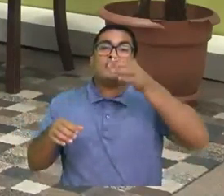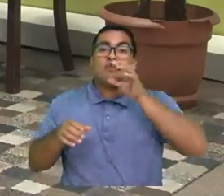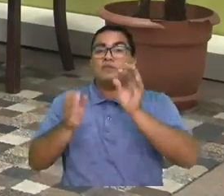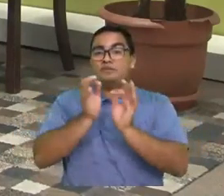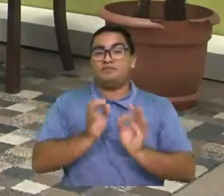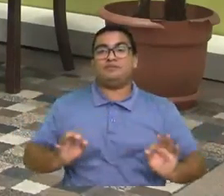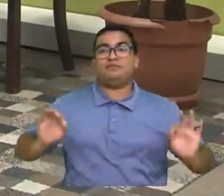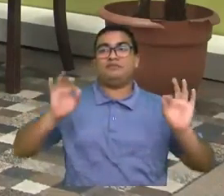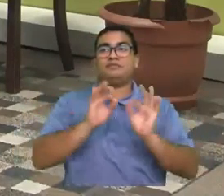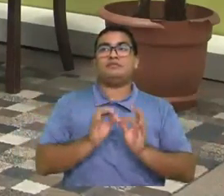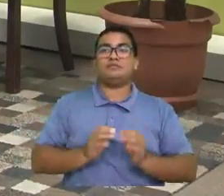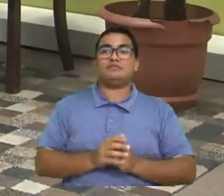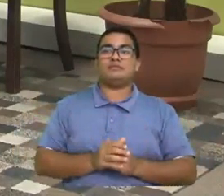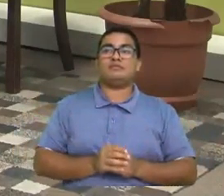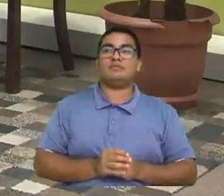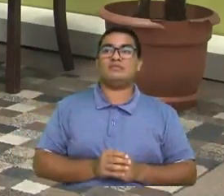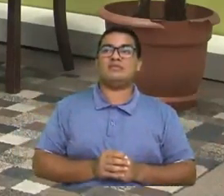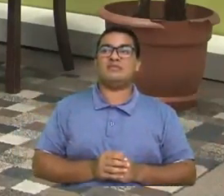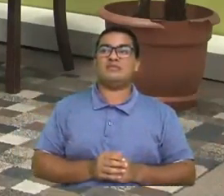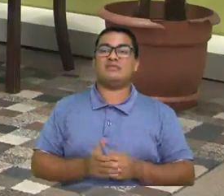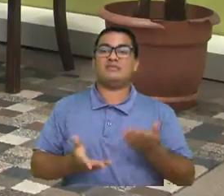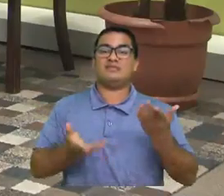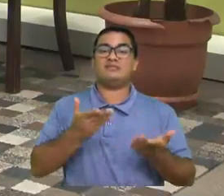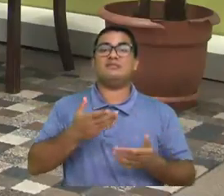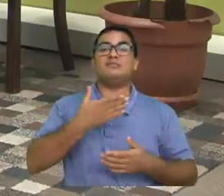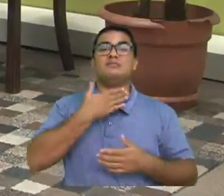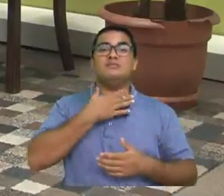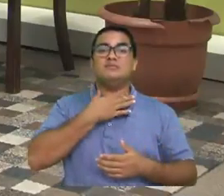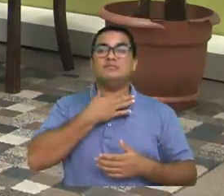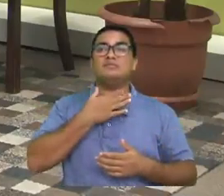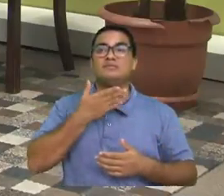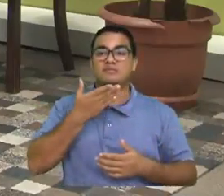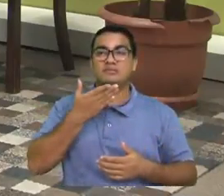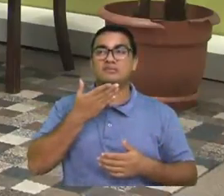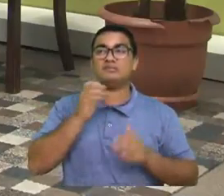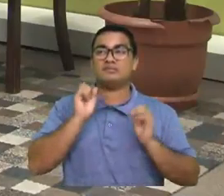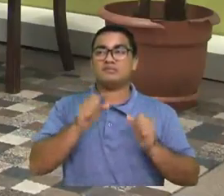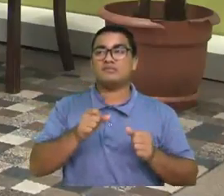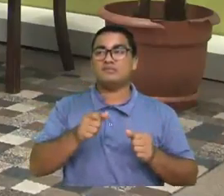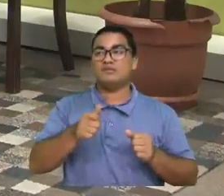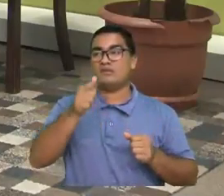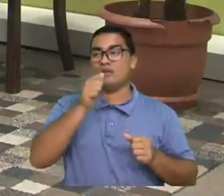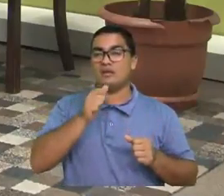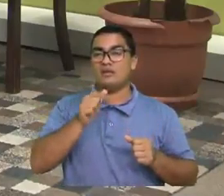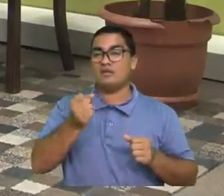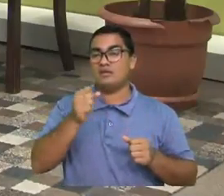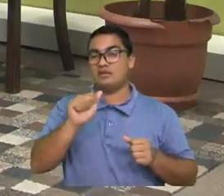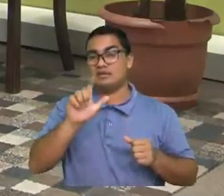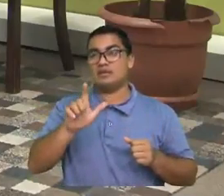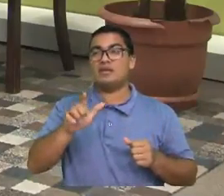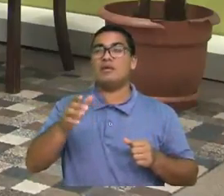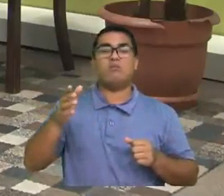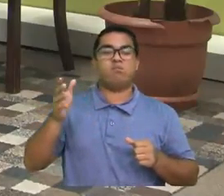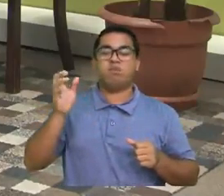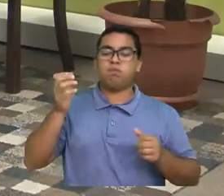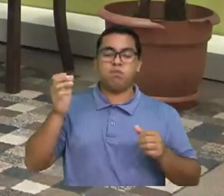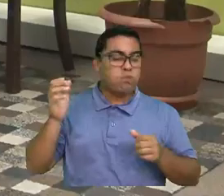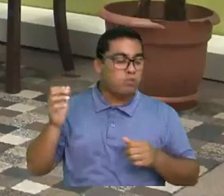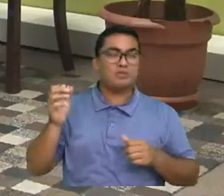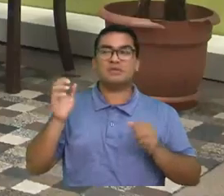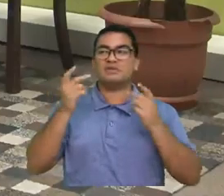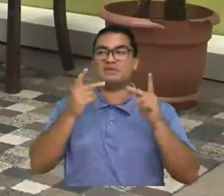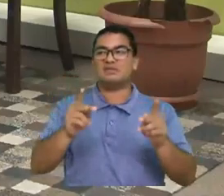té. Si yo tengo un proceso en la garganta, bueno, puedo hacer gargaritas con agüita tibia con sal, pero también puedo tomar